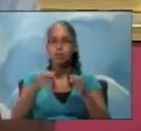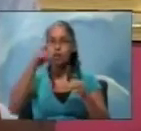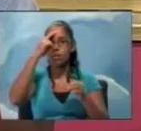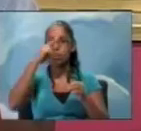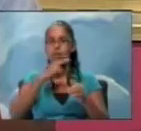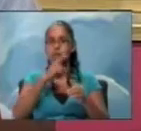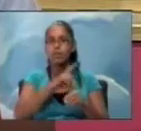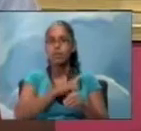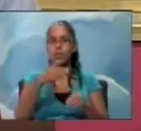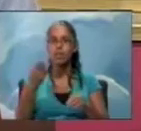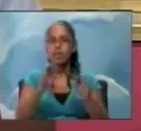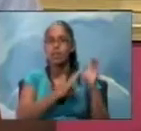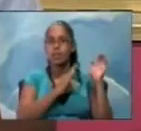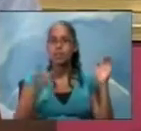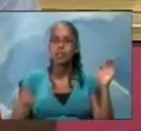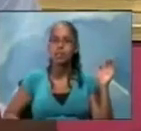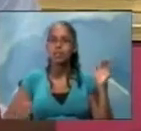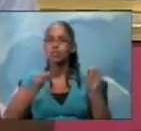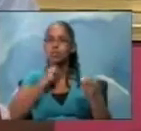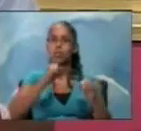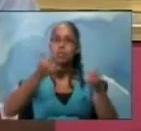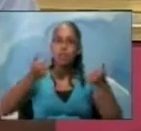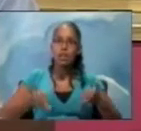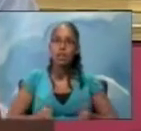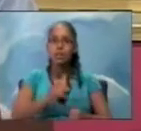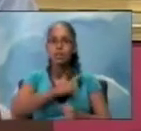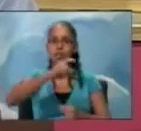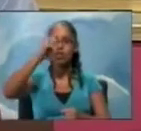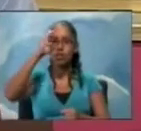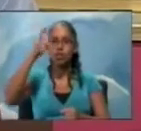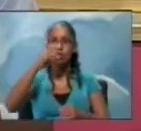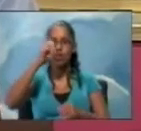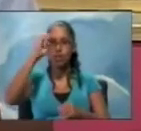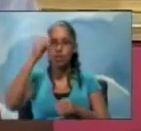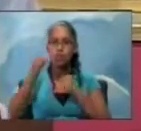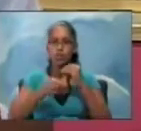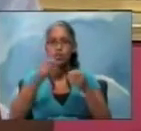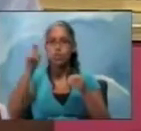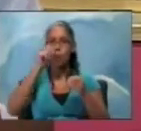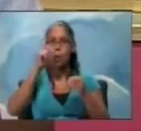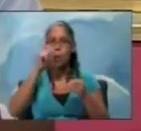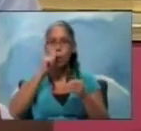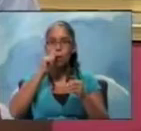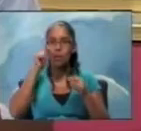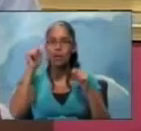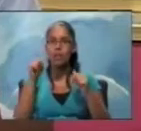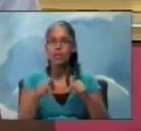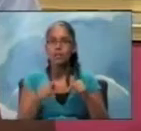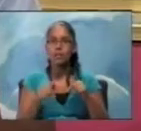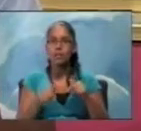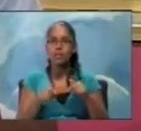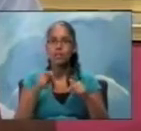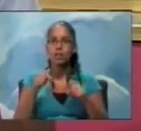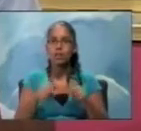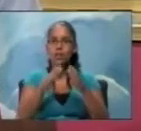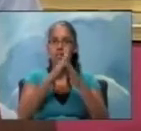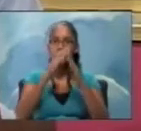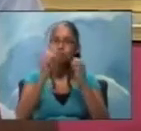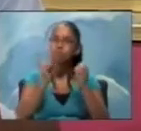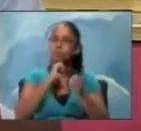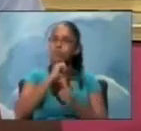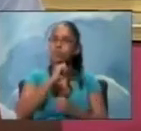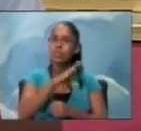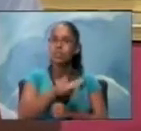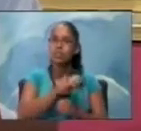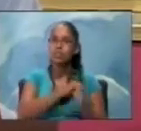que Cristo es el Hijo de Dios, el Dios hecho hombre. Aquí, esta parábola el Señor se